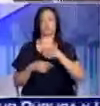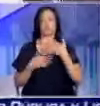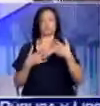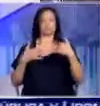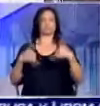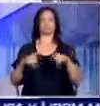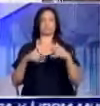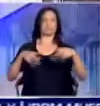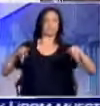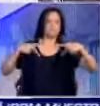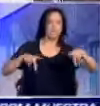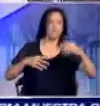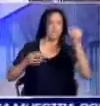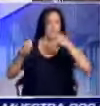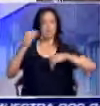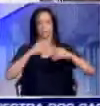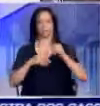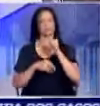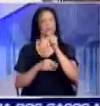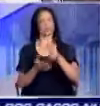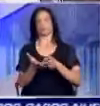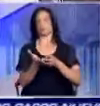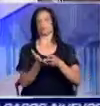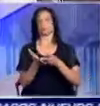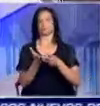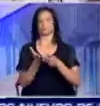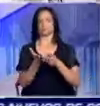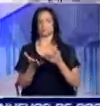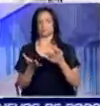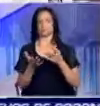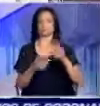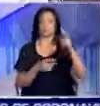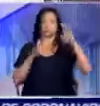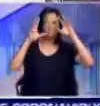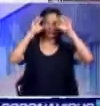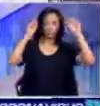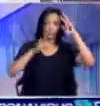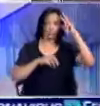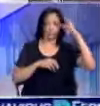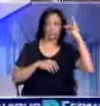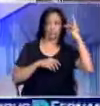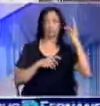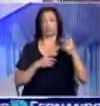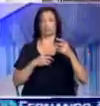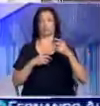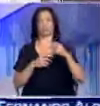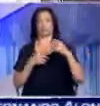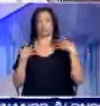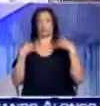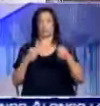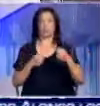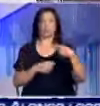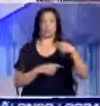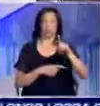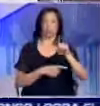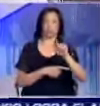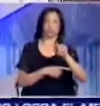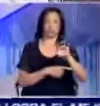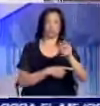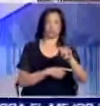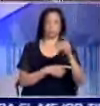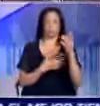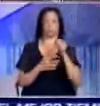de chercha no es verdad ni la vicepresidenta Raquel ni el ministro de salud Plutarco ni